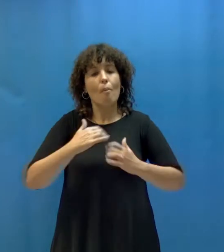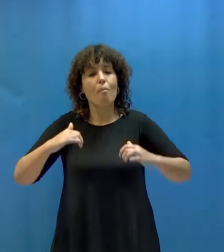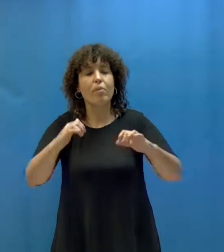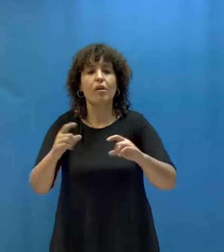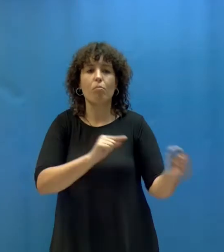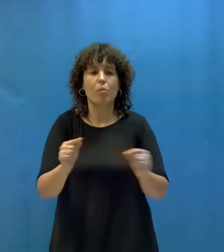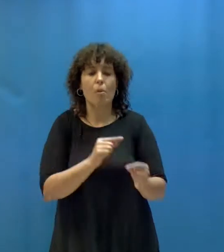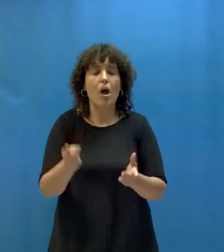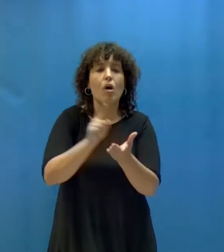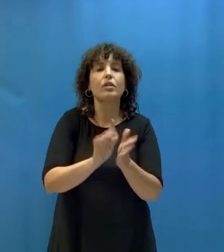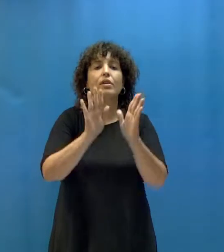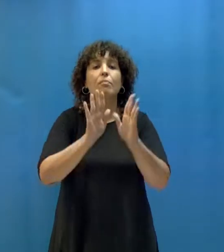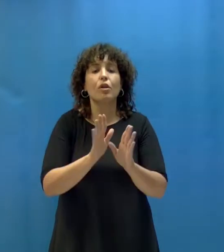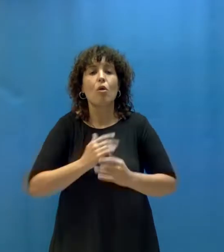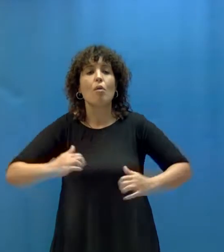obstante, el Pleno acordará.